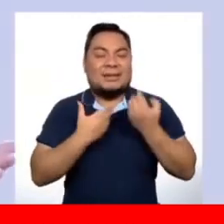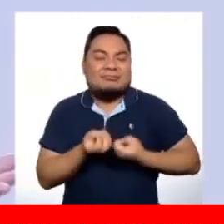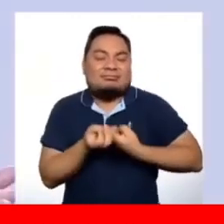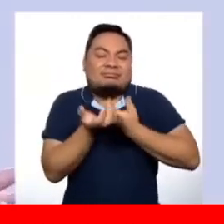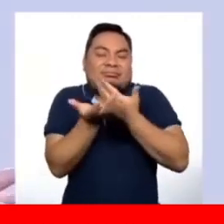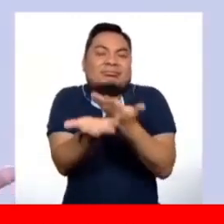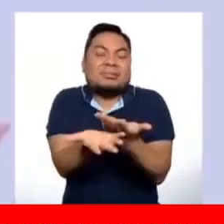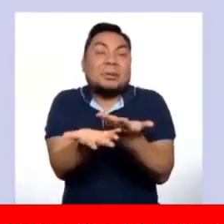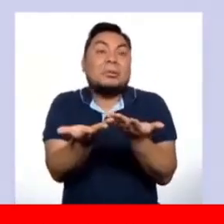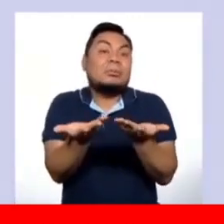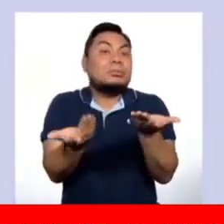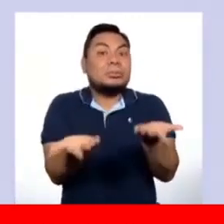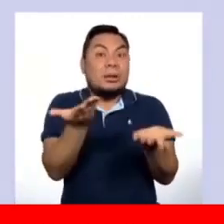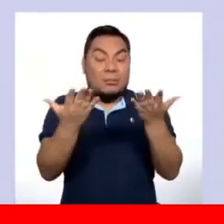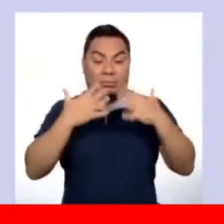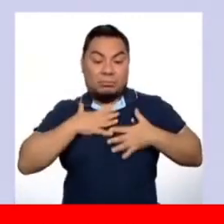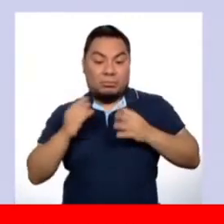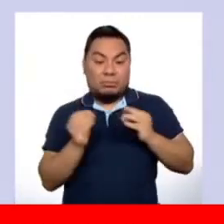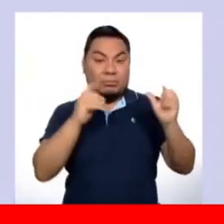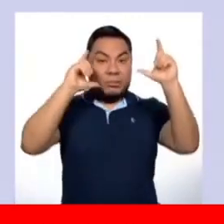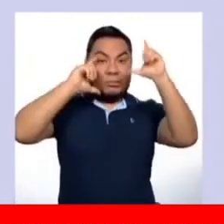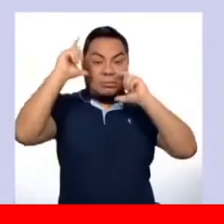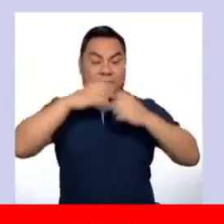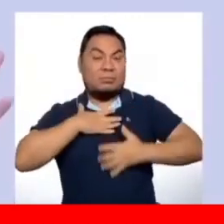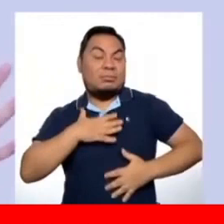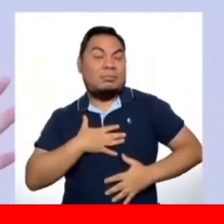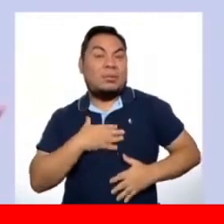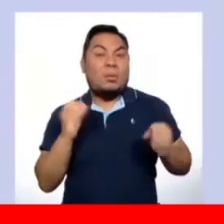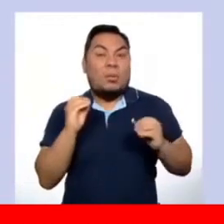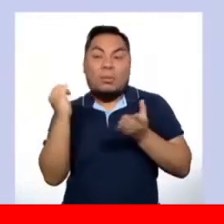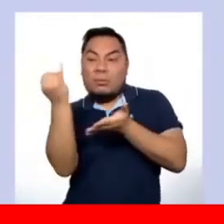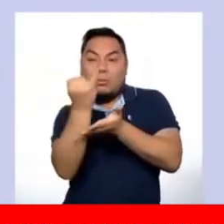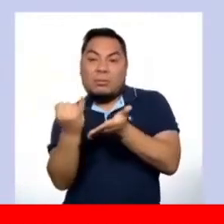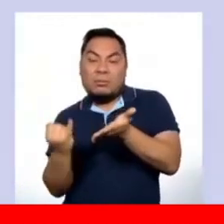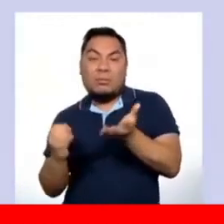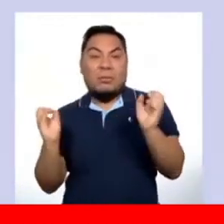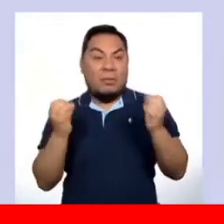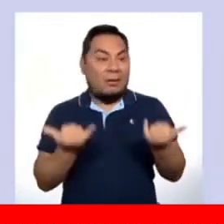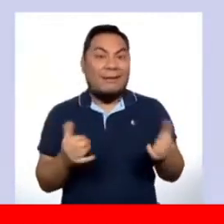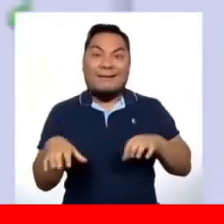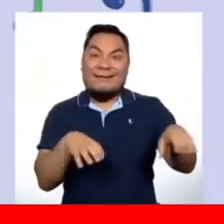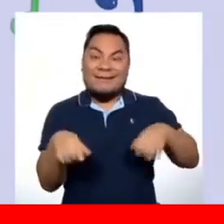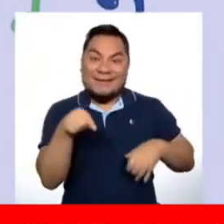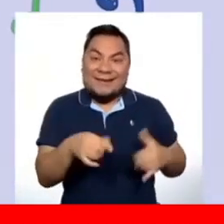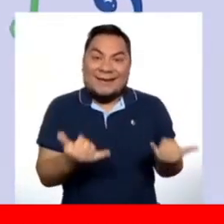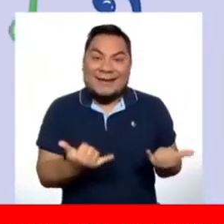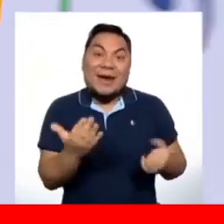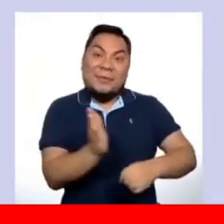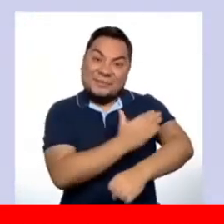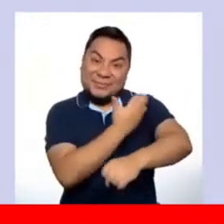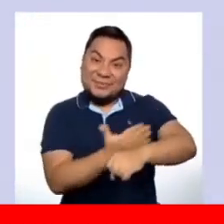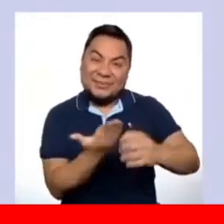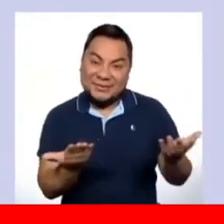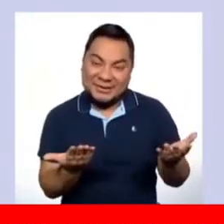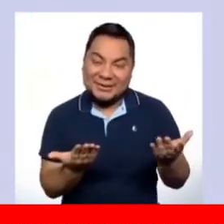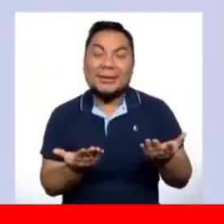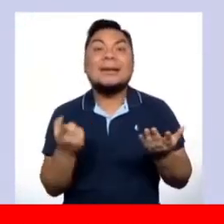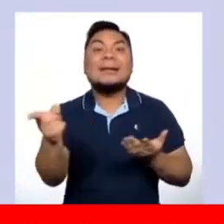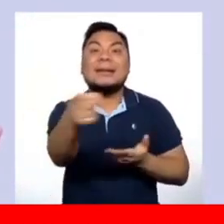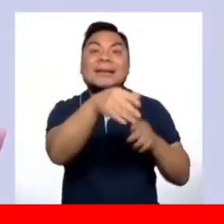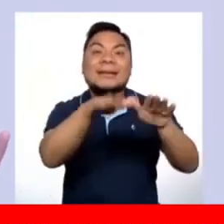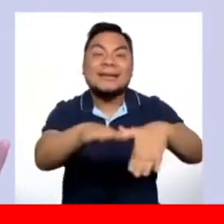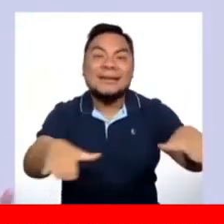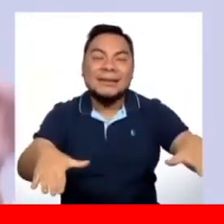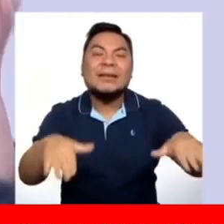Puede ser con un gesto de nuestro cuerpo, con un dibujo y también como lo estamos haciendo ahora con la música. Niñas y